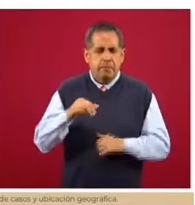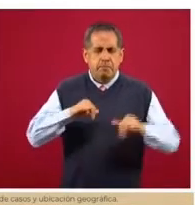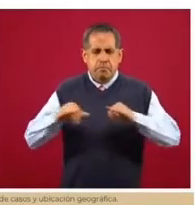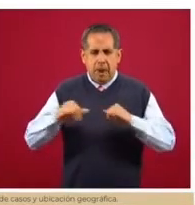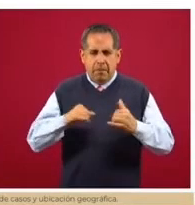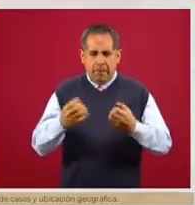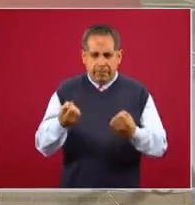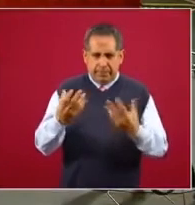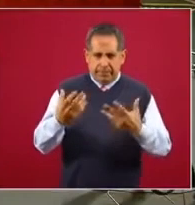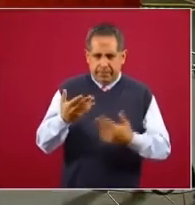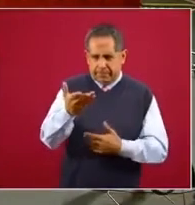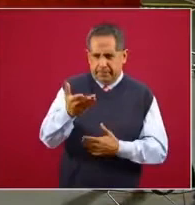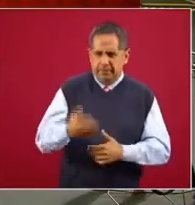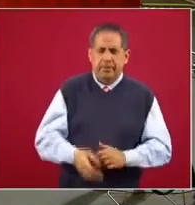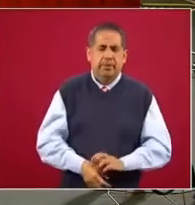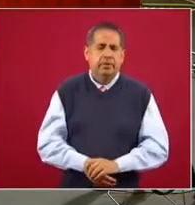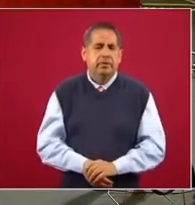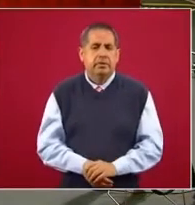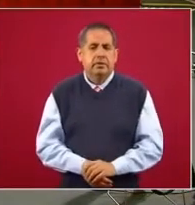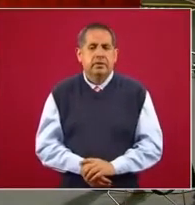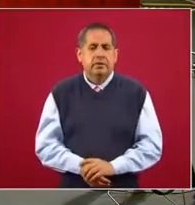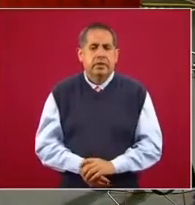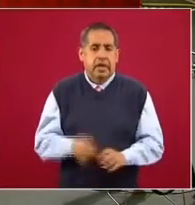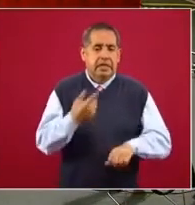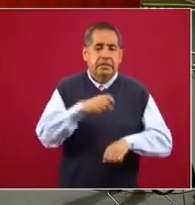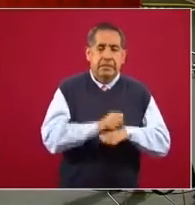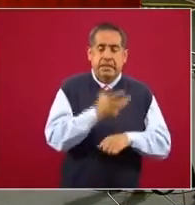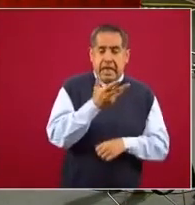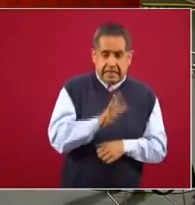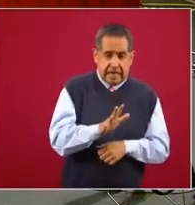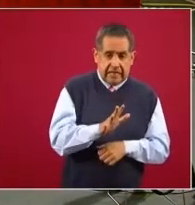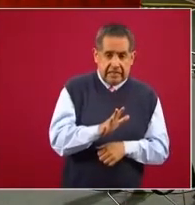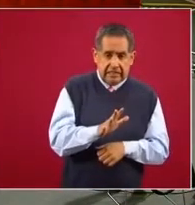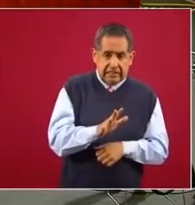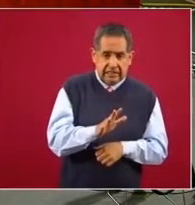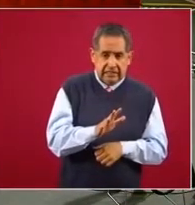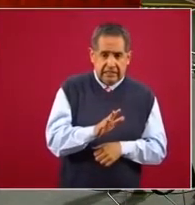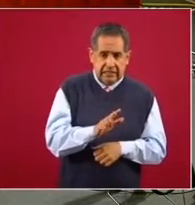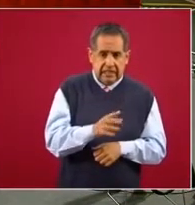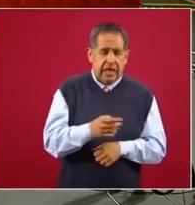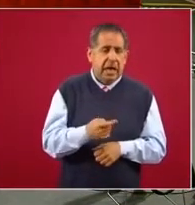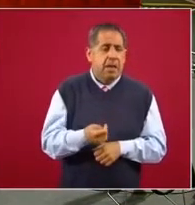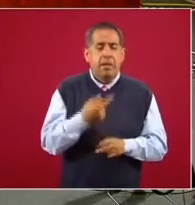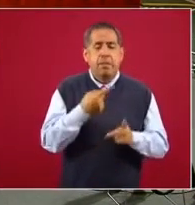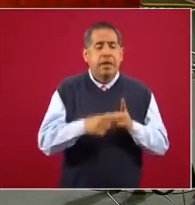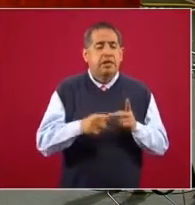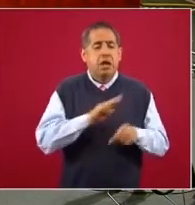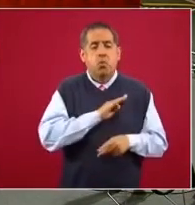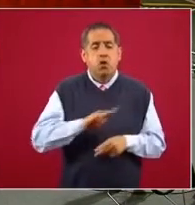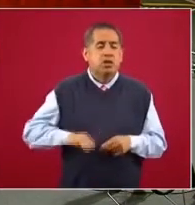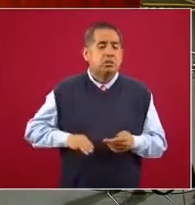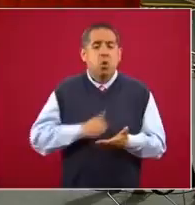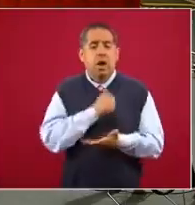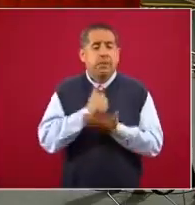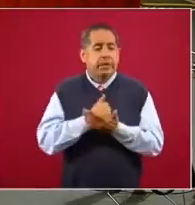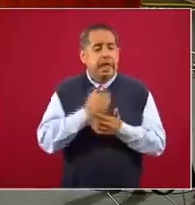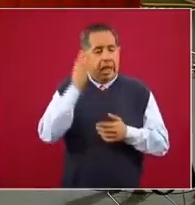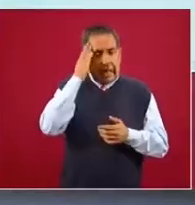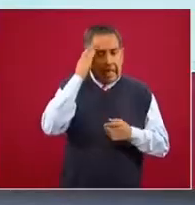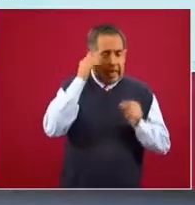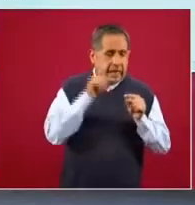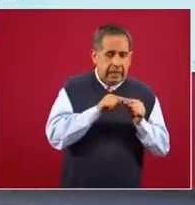de Guadalajara. Aquí está, la semana 10, inicia normalmente en los municipios capitales de las